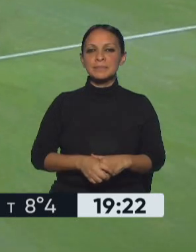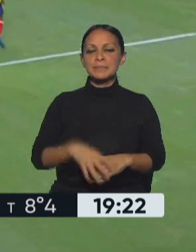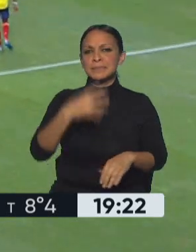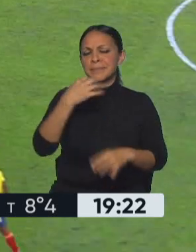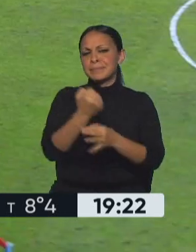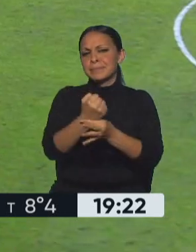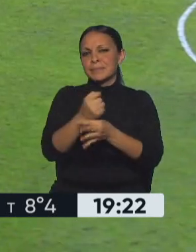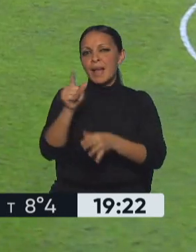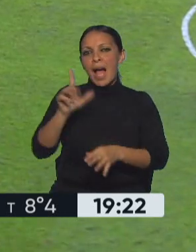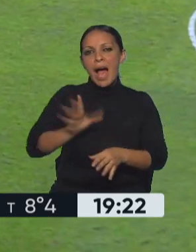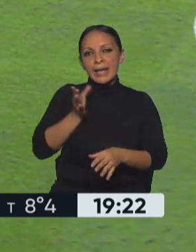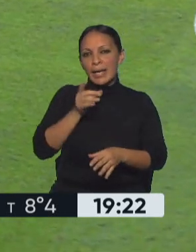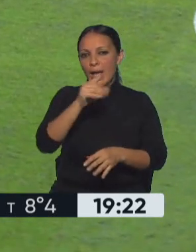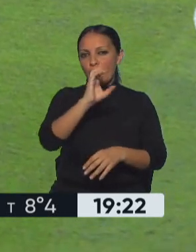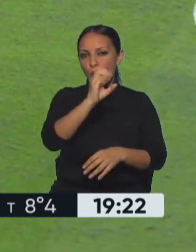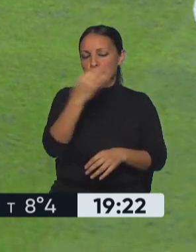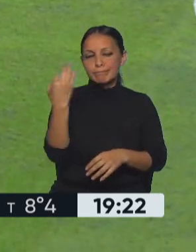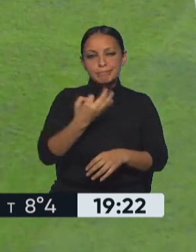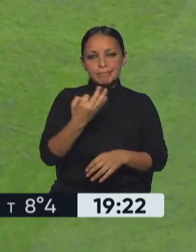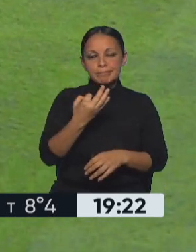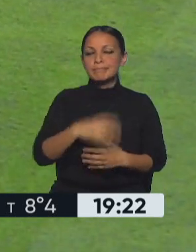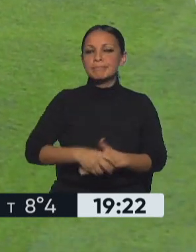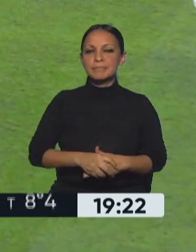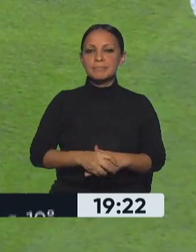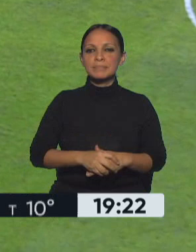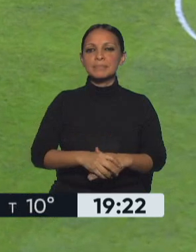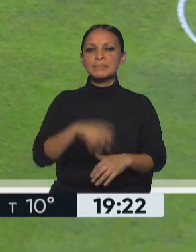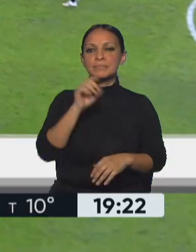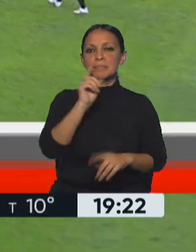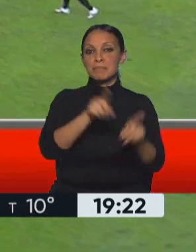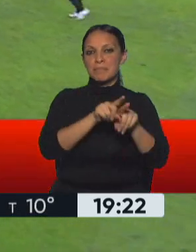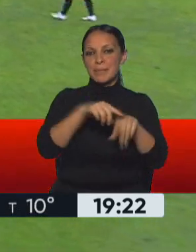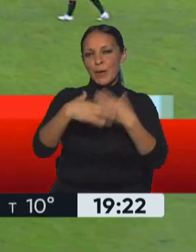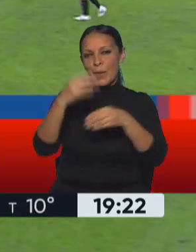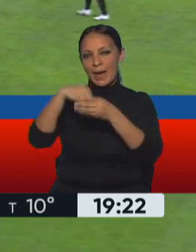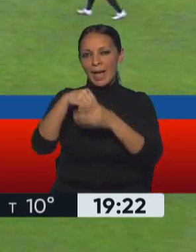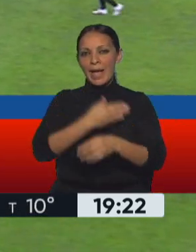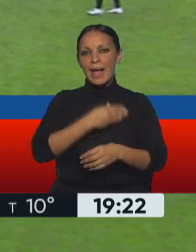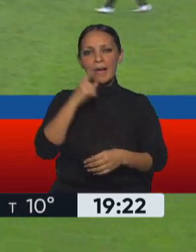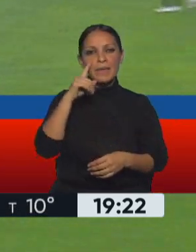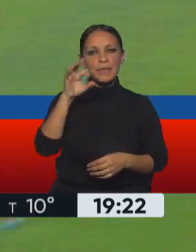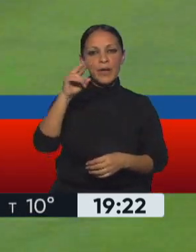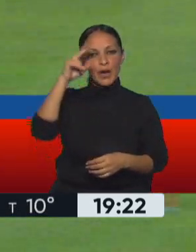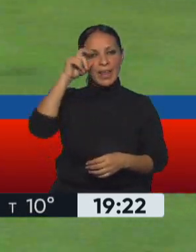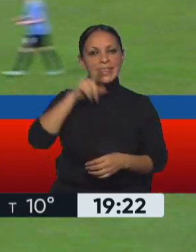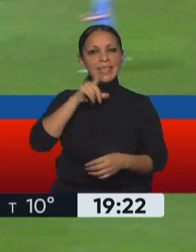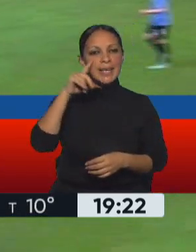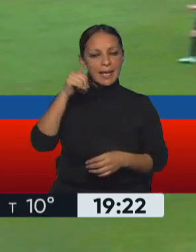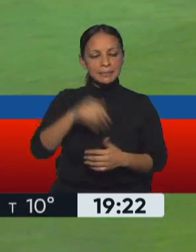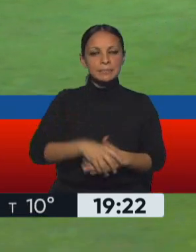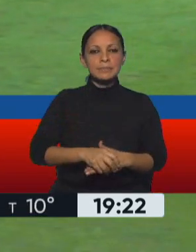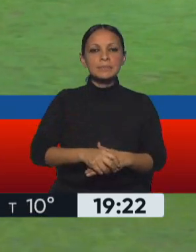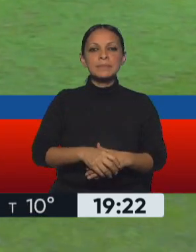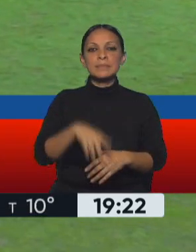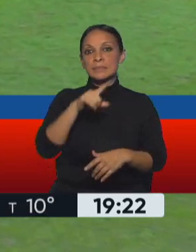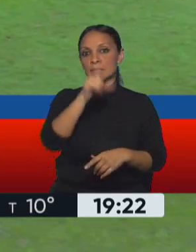de su arquero David Ospina, el hombre que defiende el arco de Fiorentina en Italia y que, dicho sea de paso, no solo se transformó en el